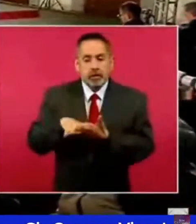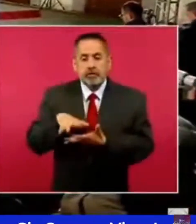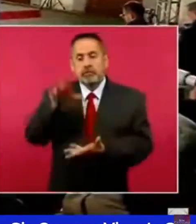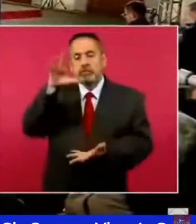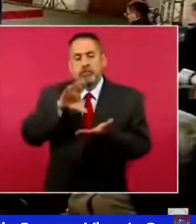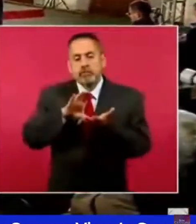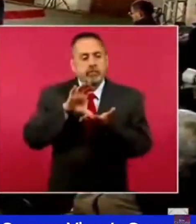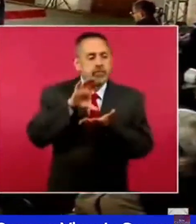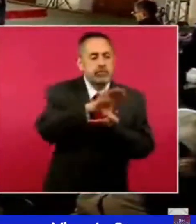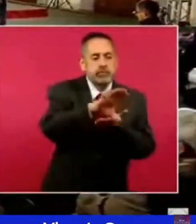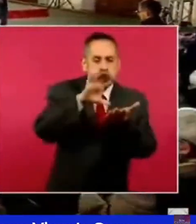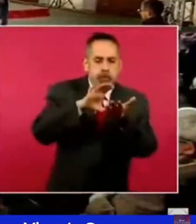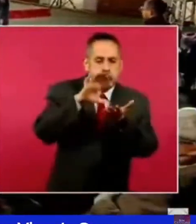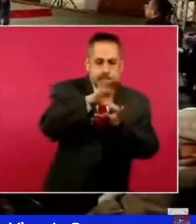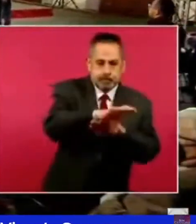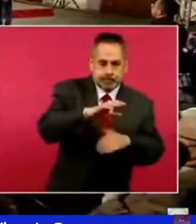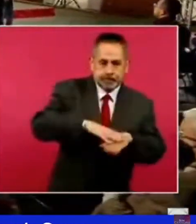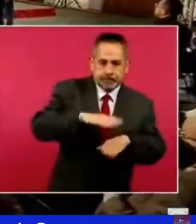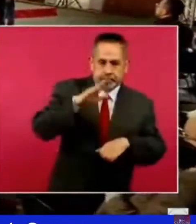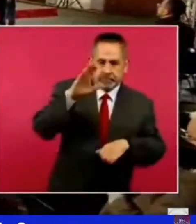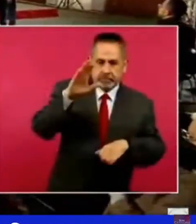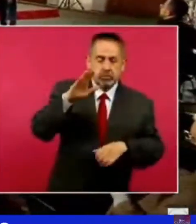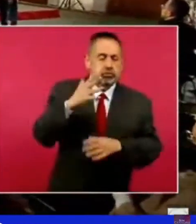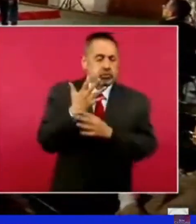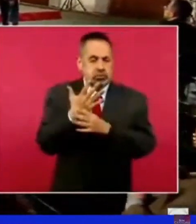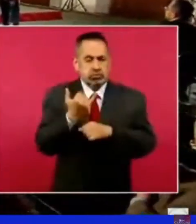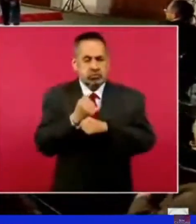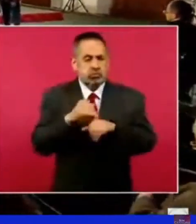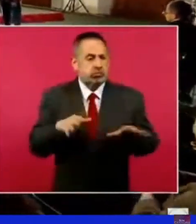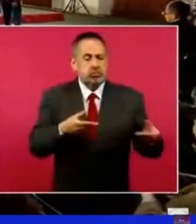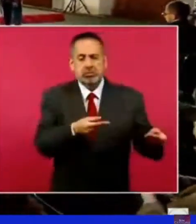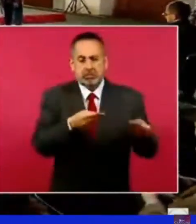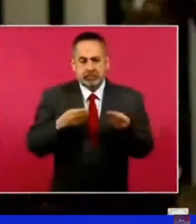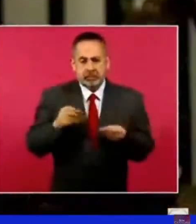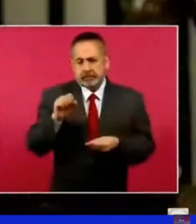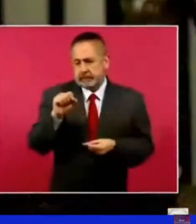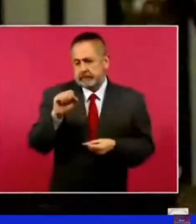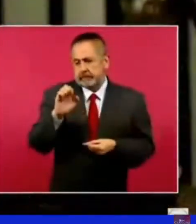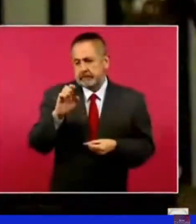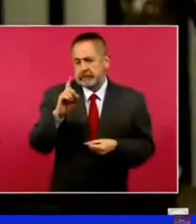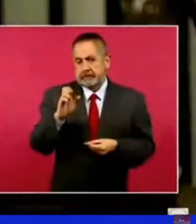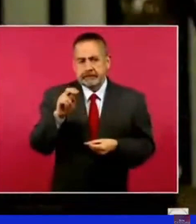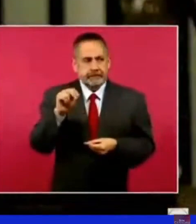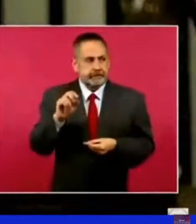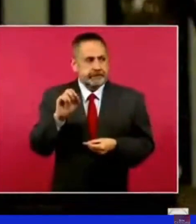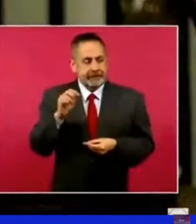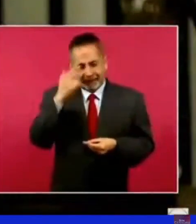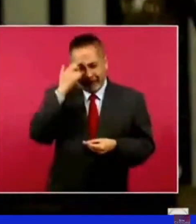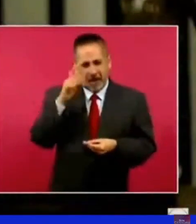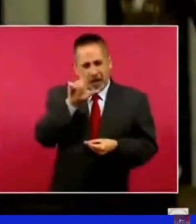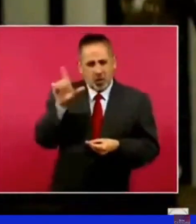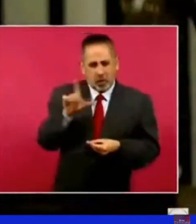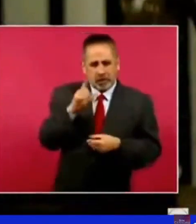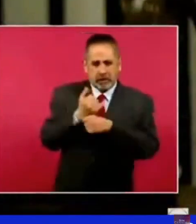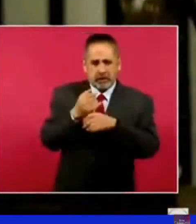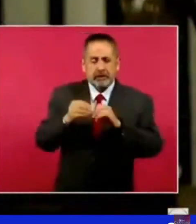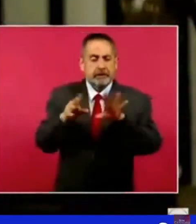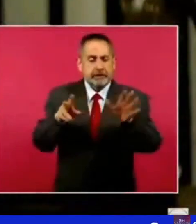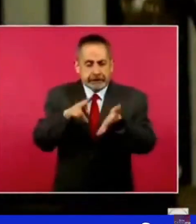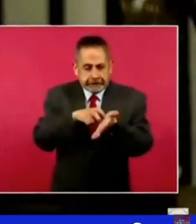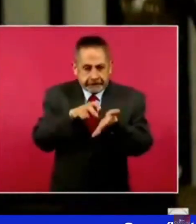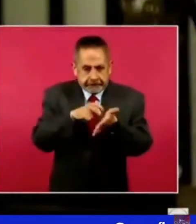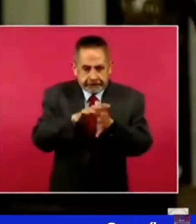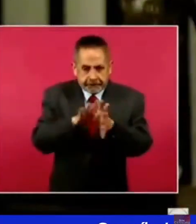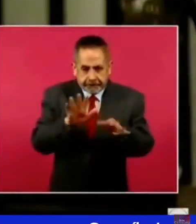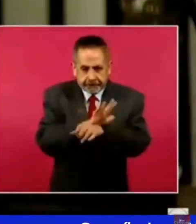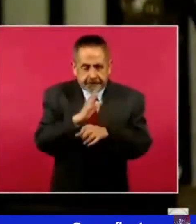de este monto. Esto con información, por supuesto, que sí proporcionó Sedena después del lunes que se hizo la aclaración, que se hizo la corrección,